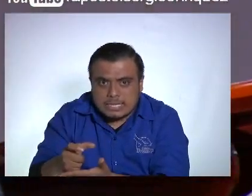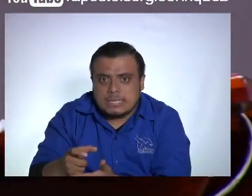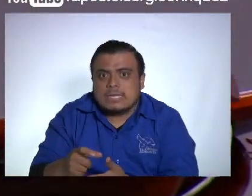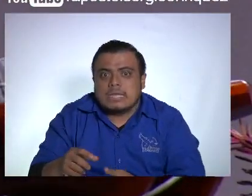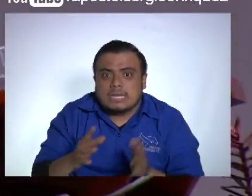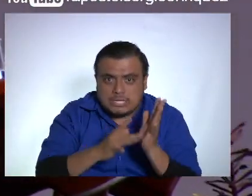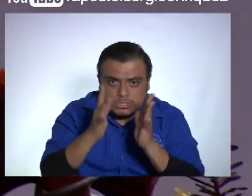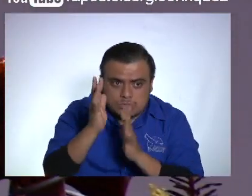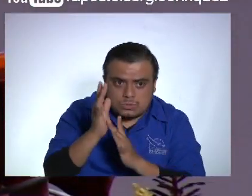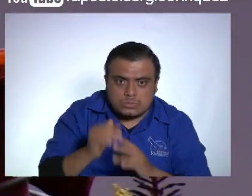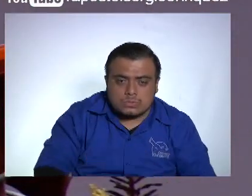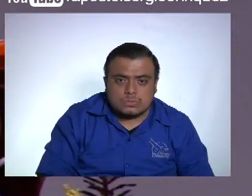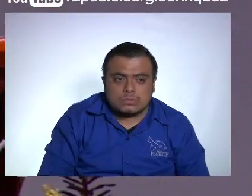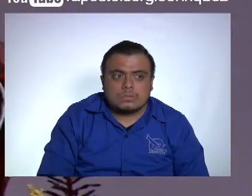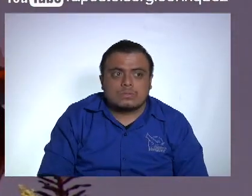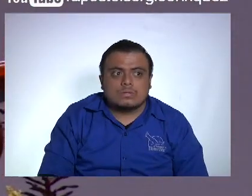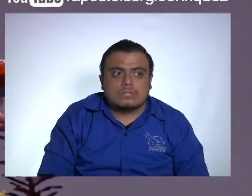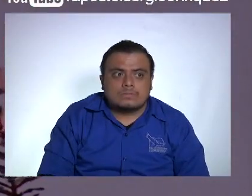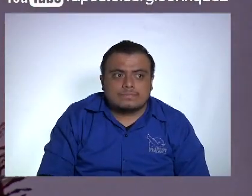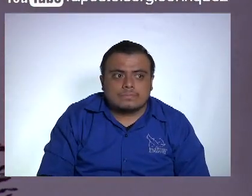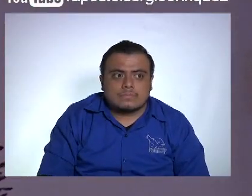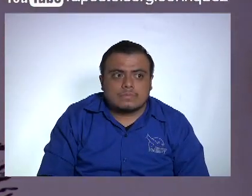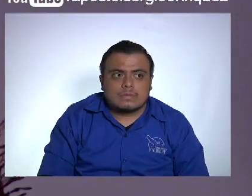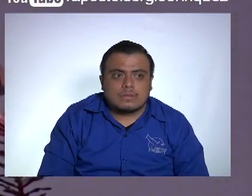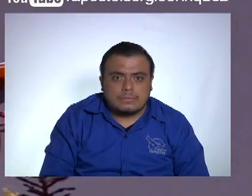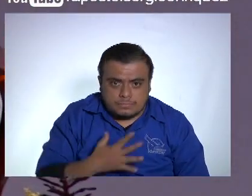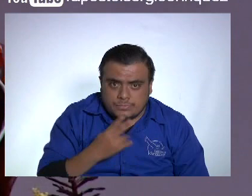Aleluya. Por eso con mis hermanos de evangelismo,